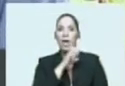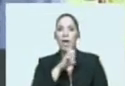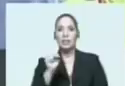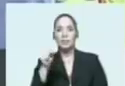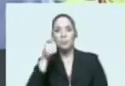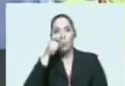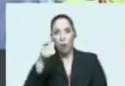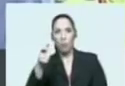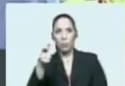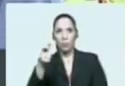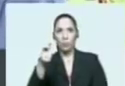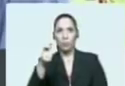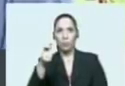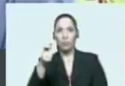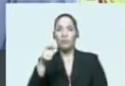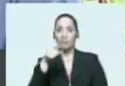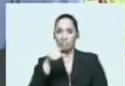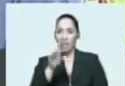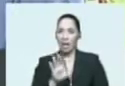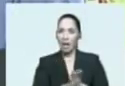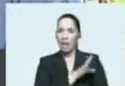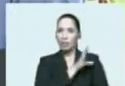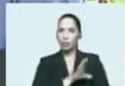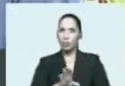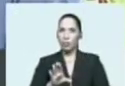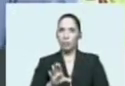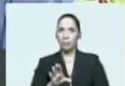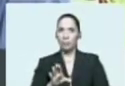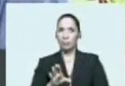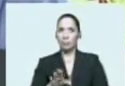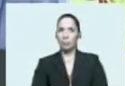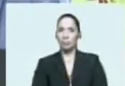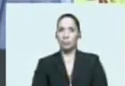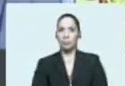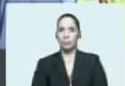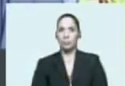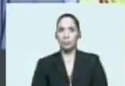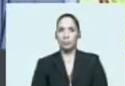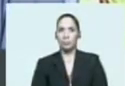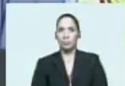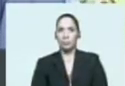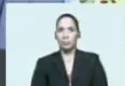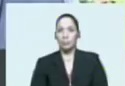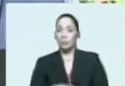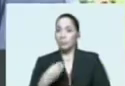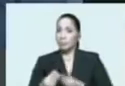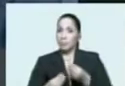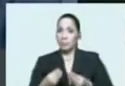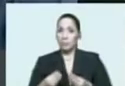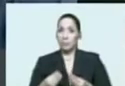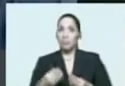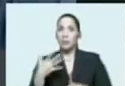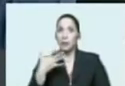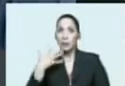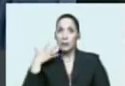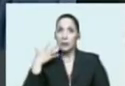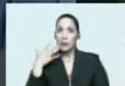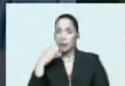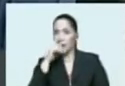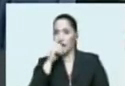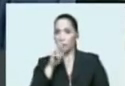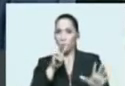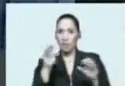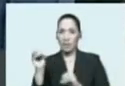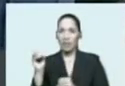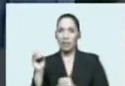es una canción de eduardo ramos que inmortalizaría y haría muy famosa en la década del 70 por toda